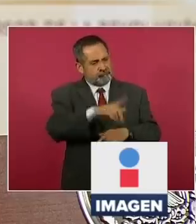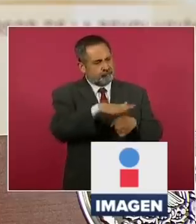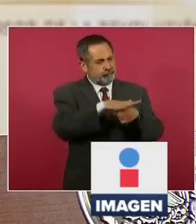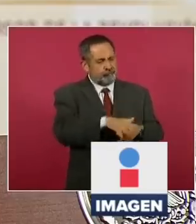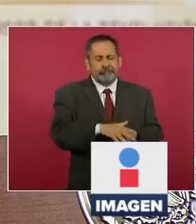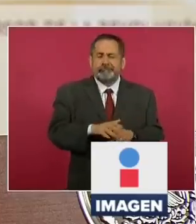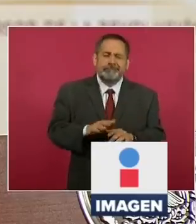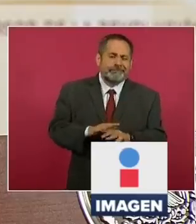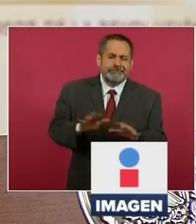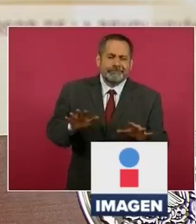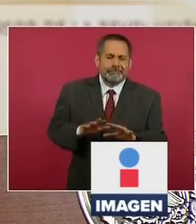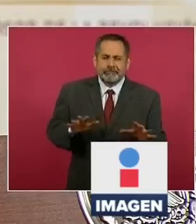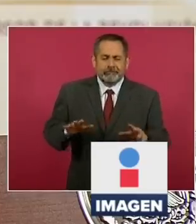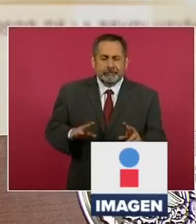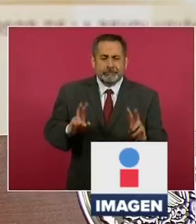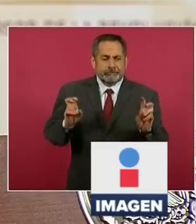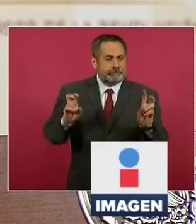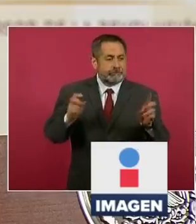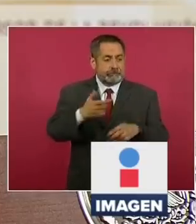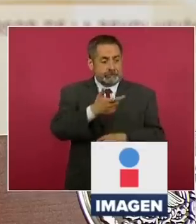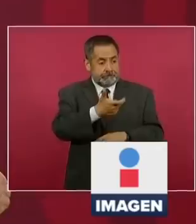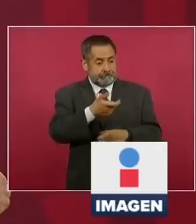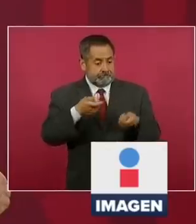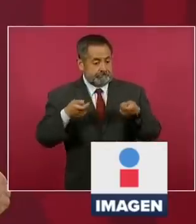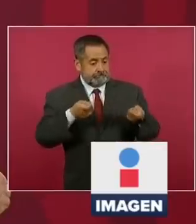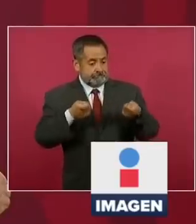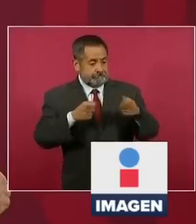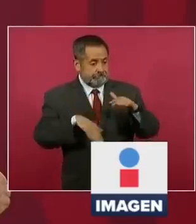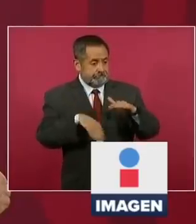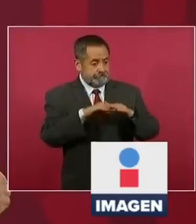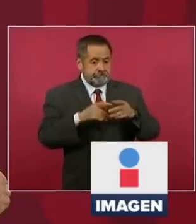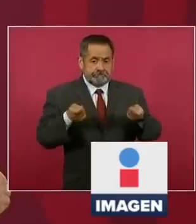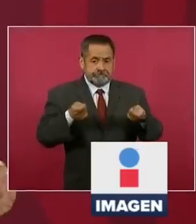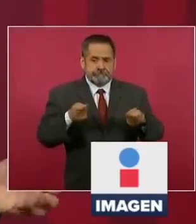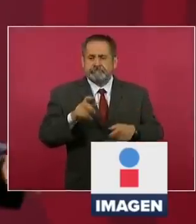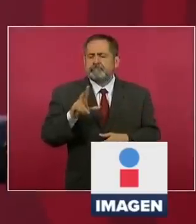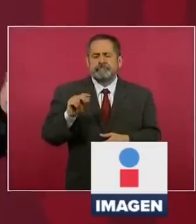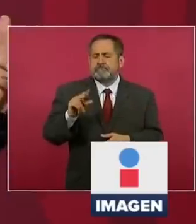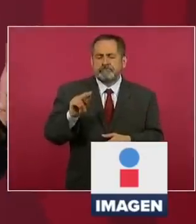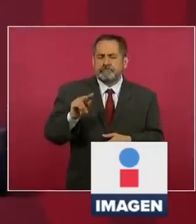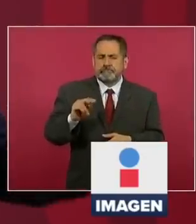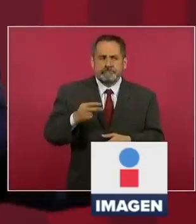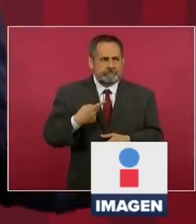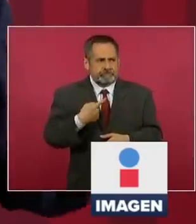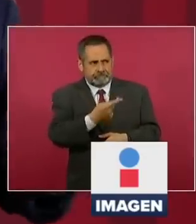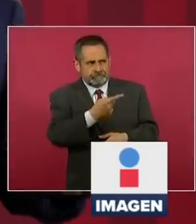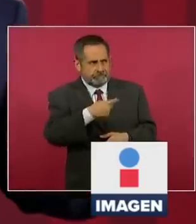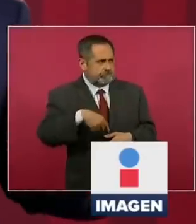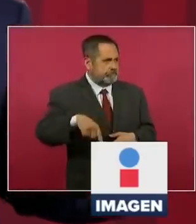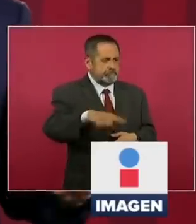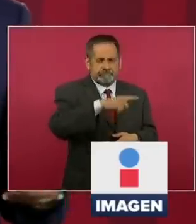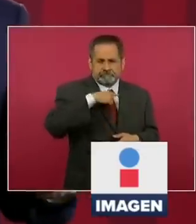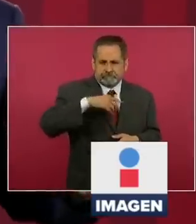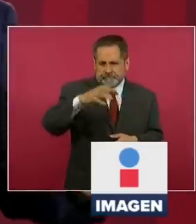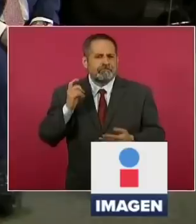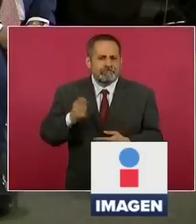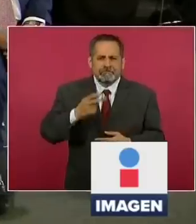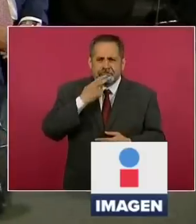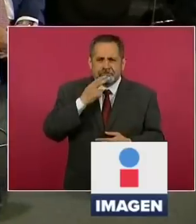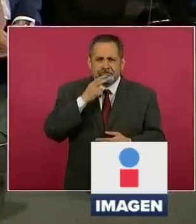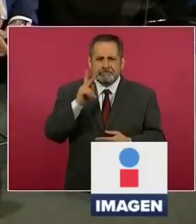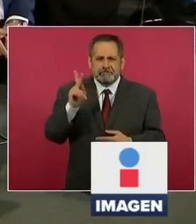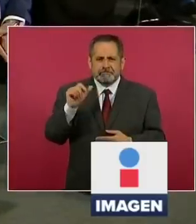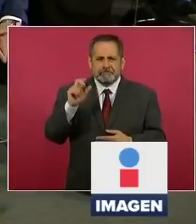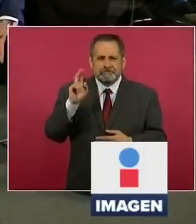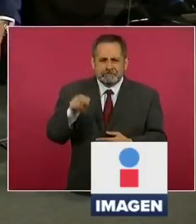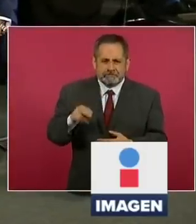de control de precios, es un acuerdo, una alianza.